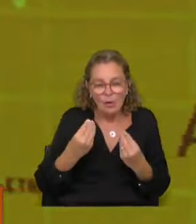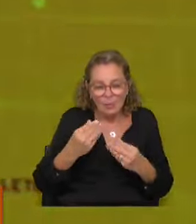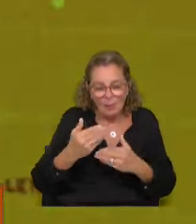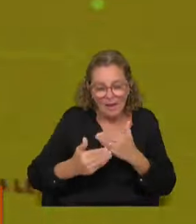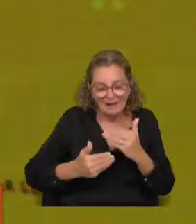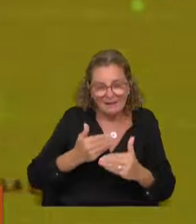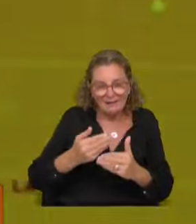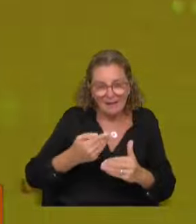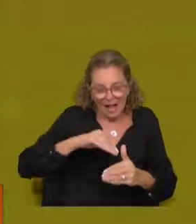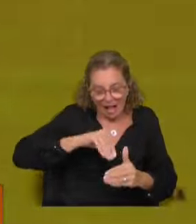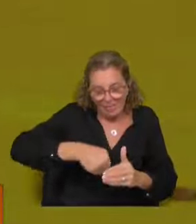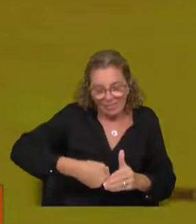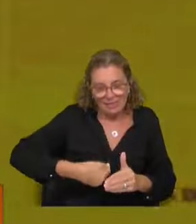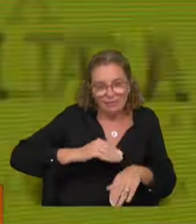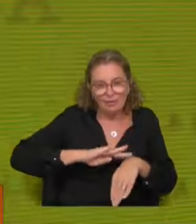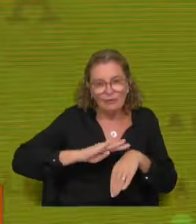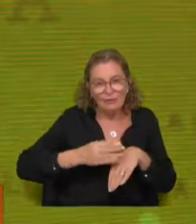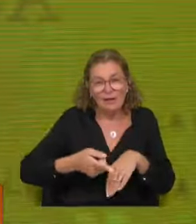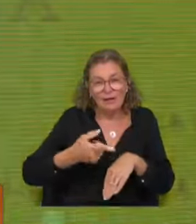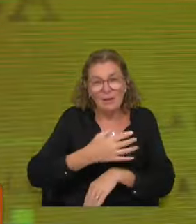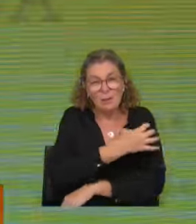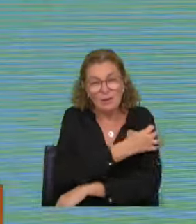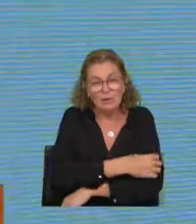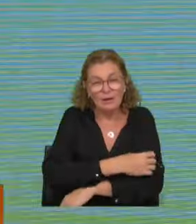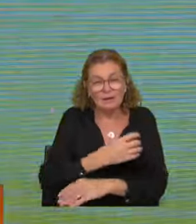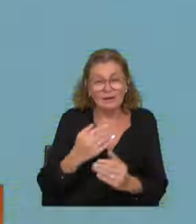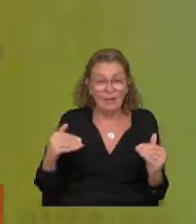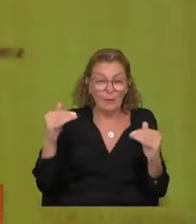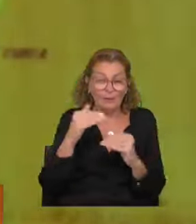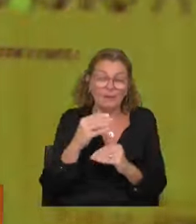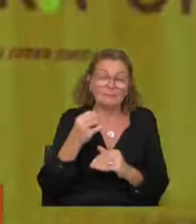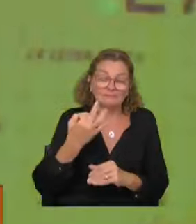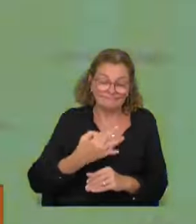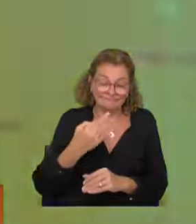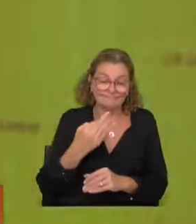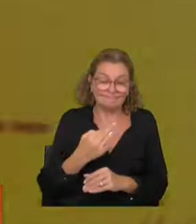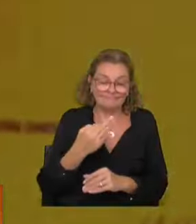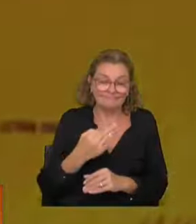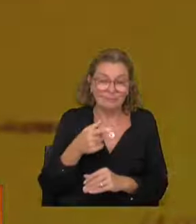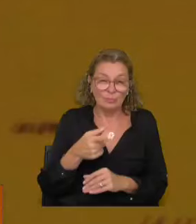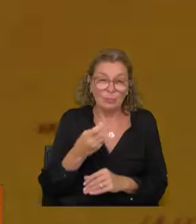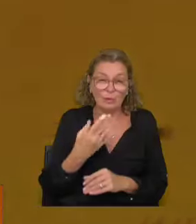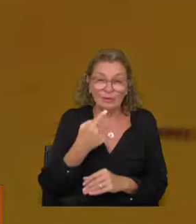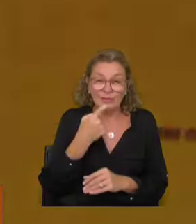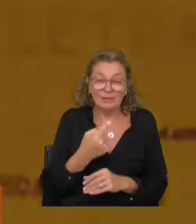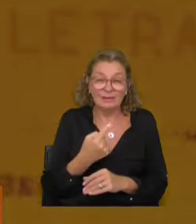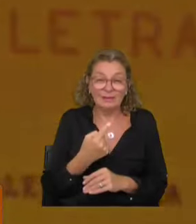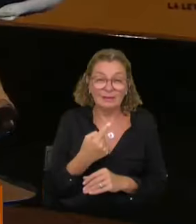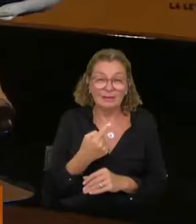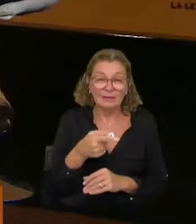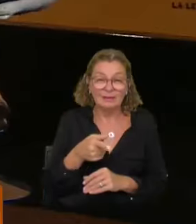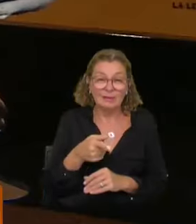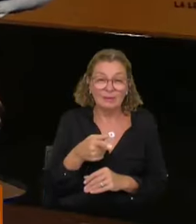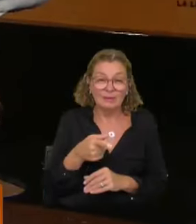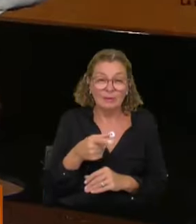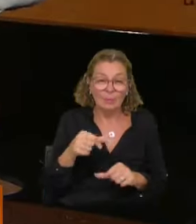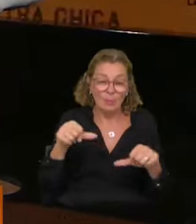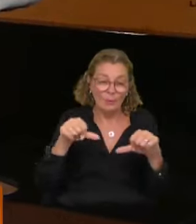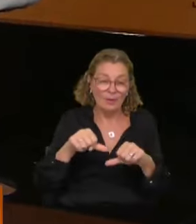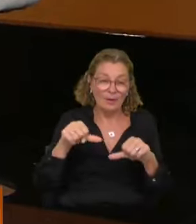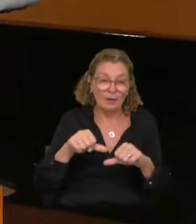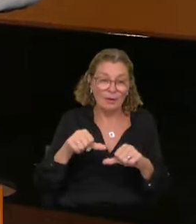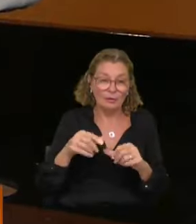feto intraútero y acá entra entonces la pobreza y la desigualdad por ejemplo supuesto por supuesto por eso los indicadores como dice Leonel vioso son peores en